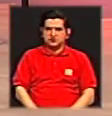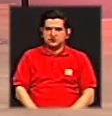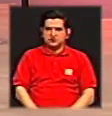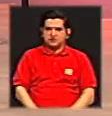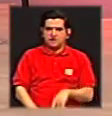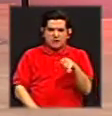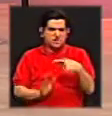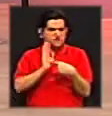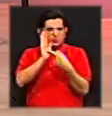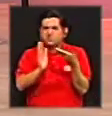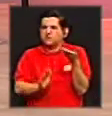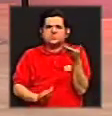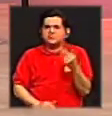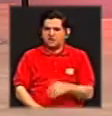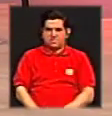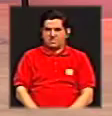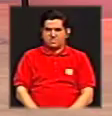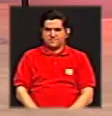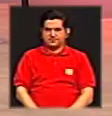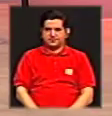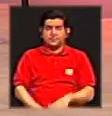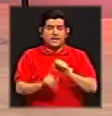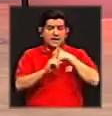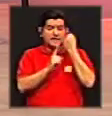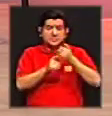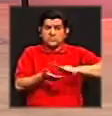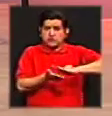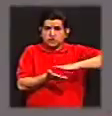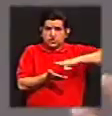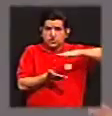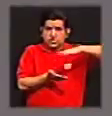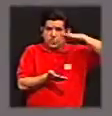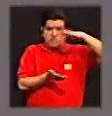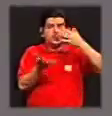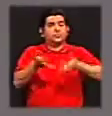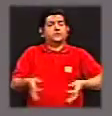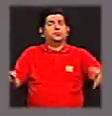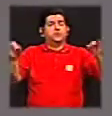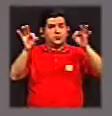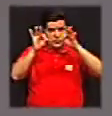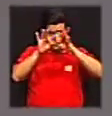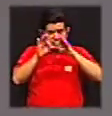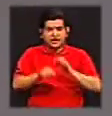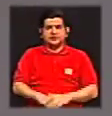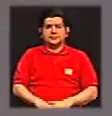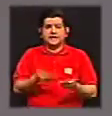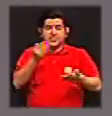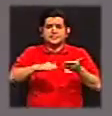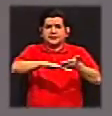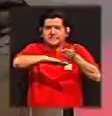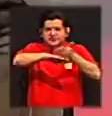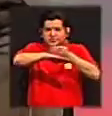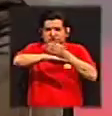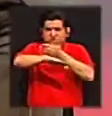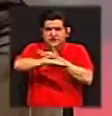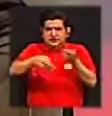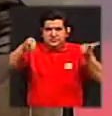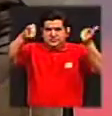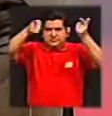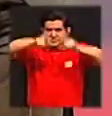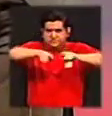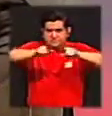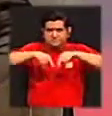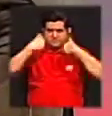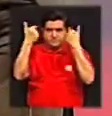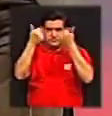¿Qué nos refleja, qué evidencia ese aumento tan importante y paulatino que ha venido ocurriendo en ese grupo